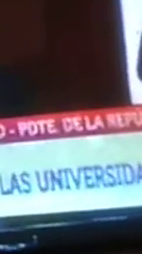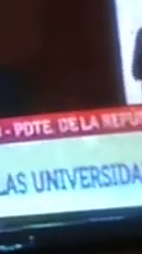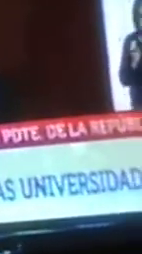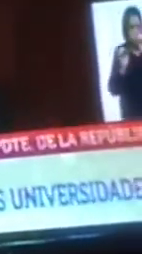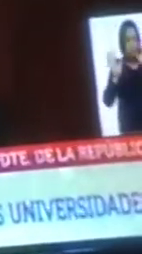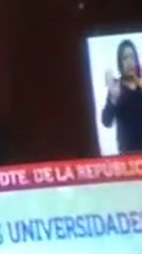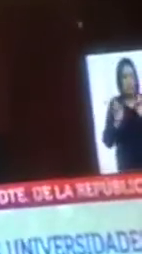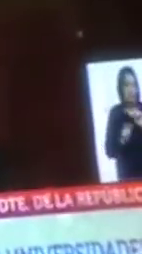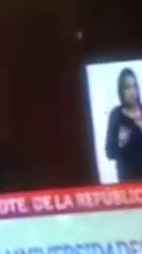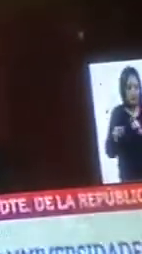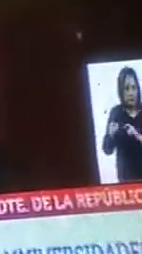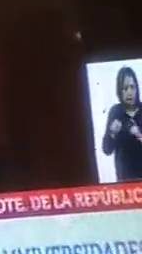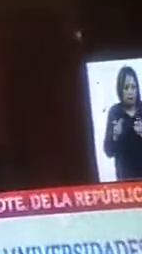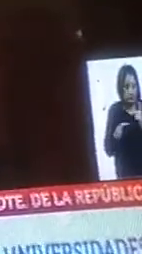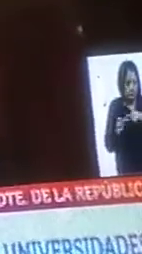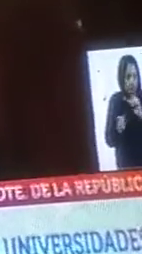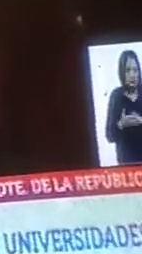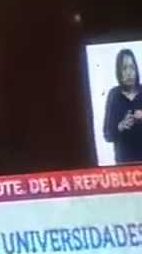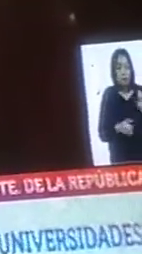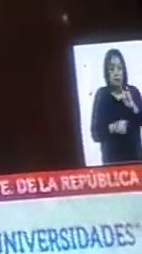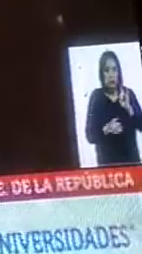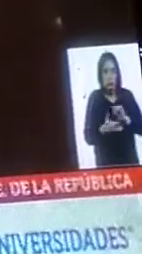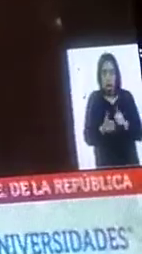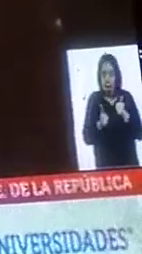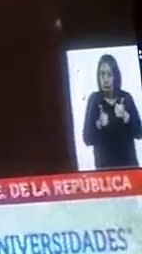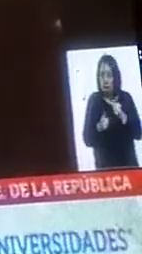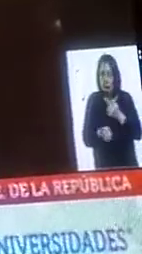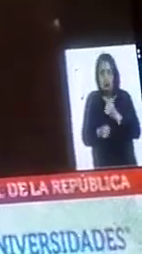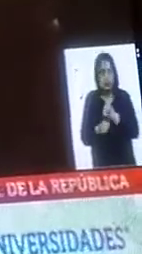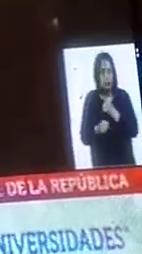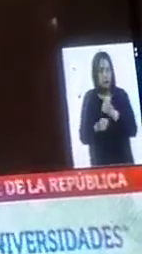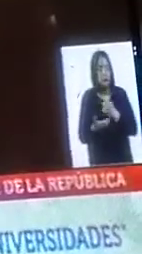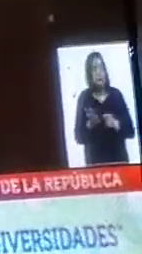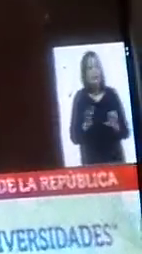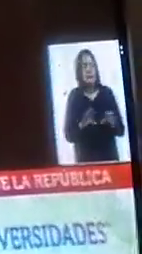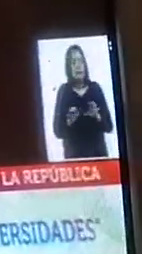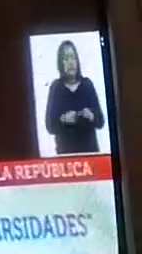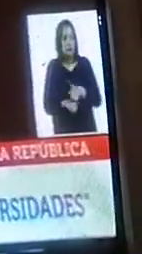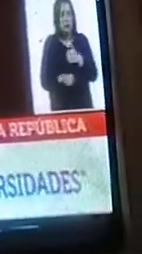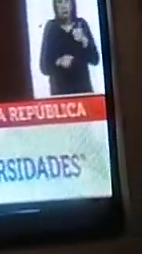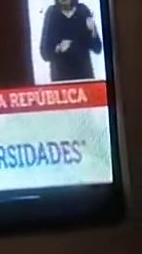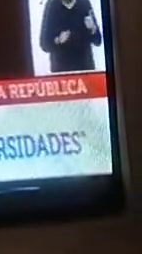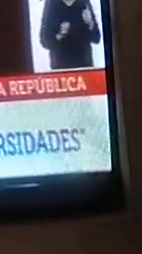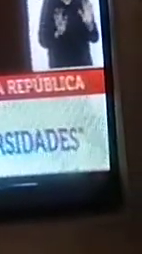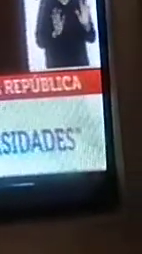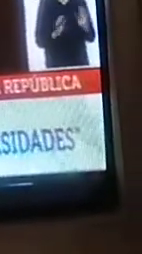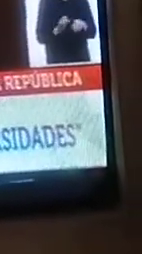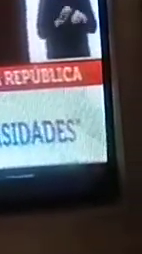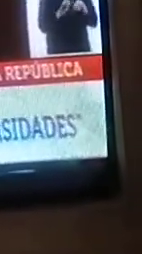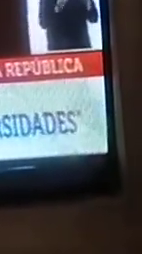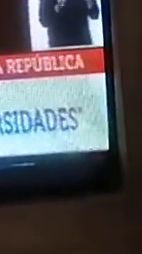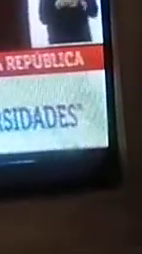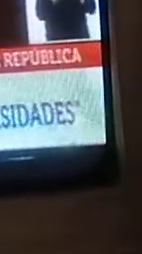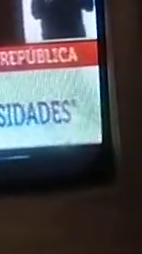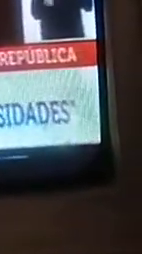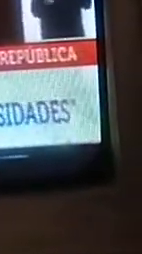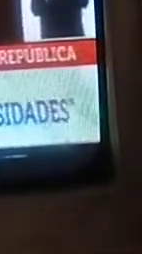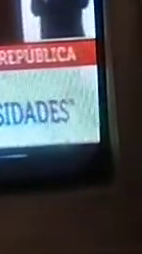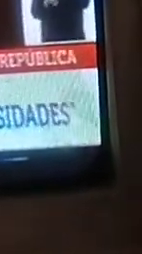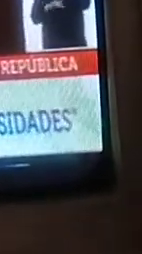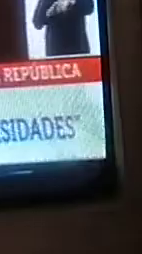factores utilizando las nuevas prácticas que se dan en otros estados existen esto usando la